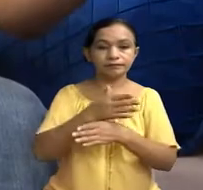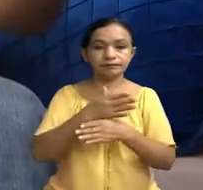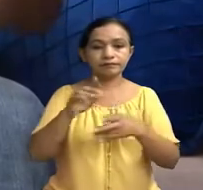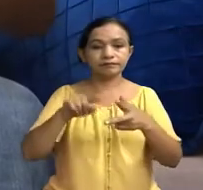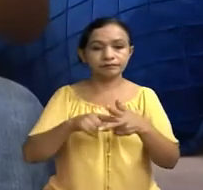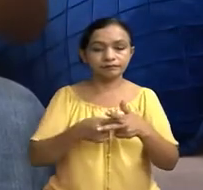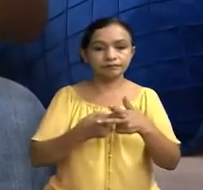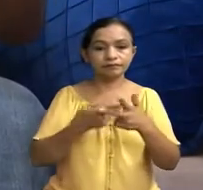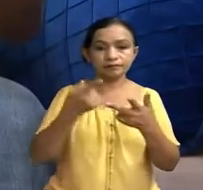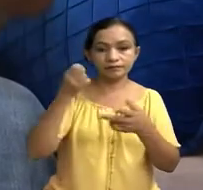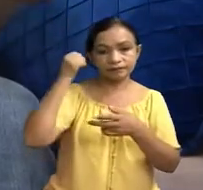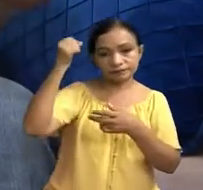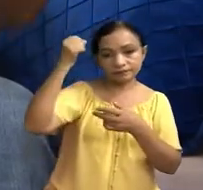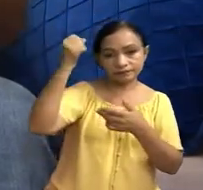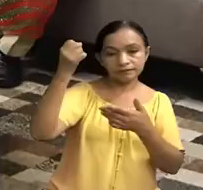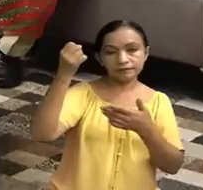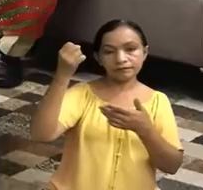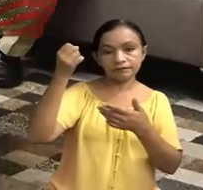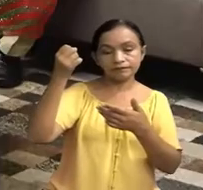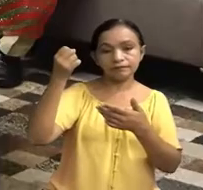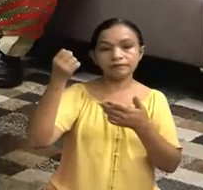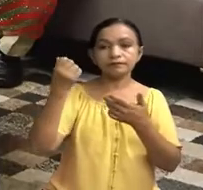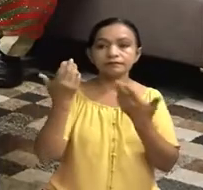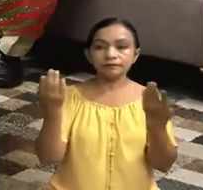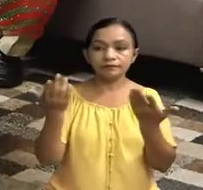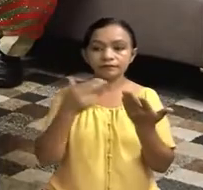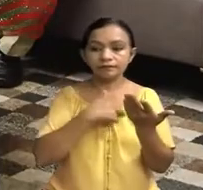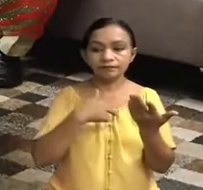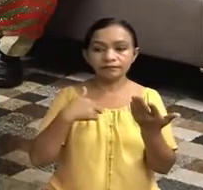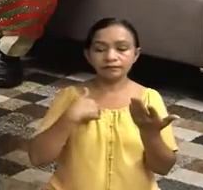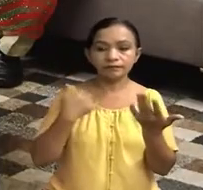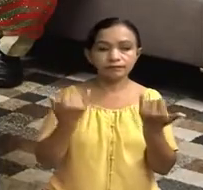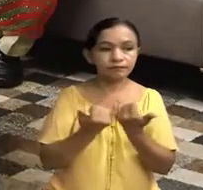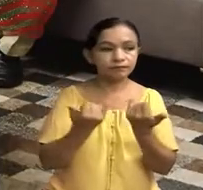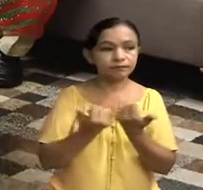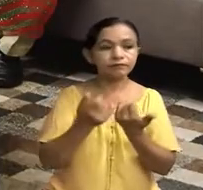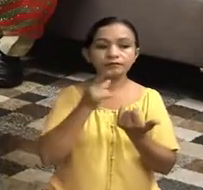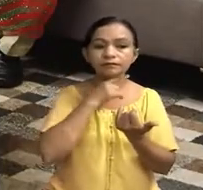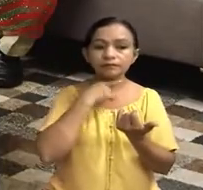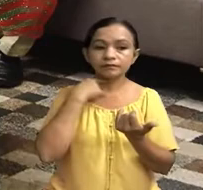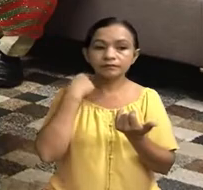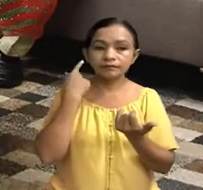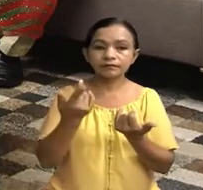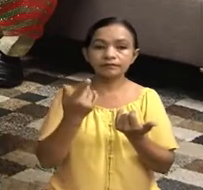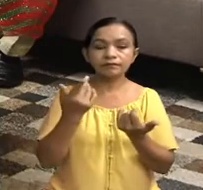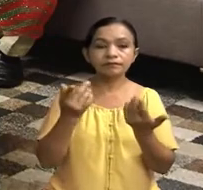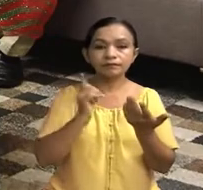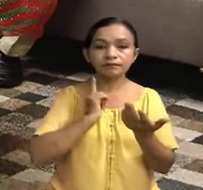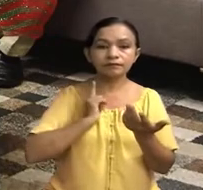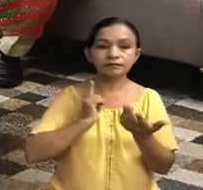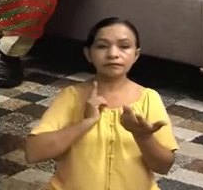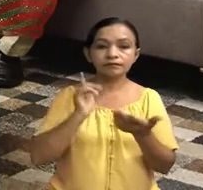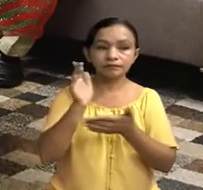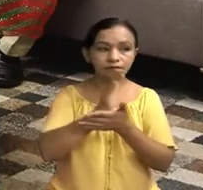partir de las conquistas por la vía democrática, por la vía electoral y la realidad, pues, de que existen